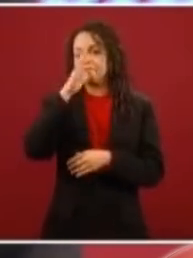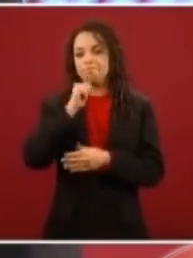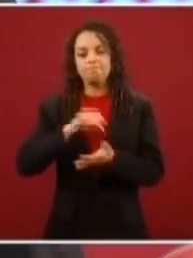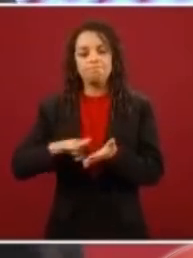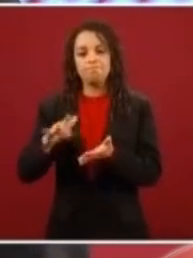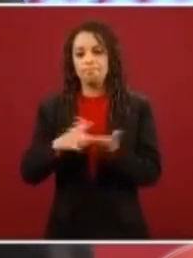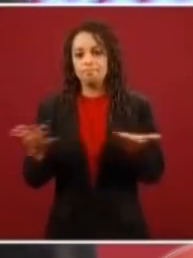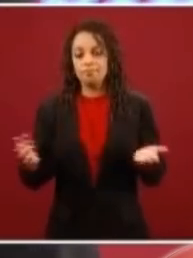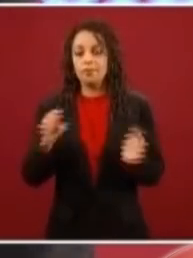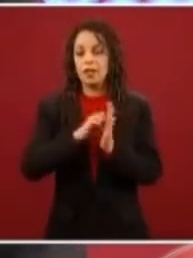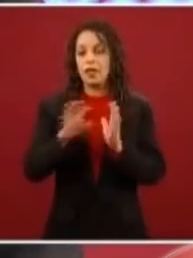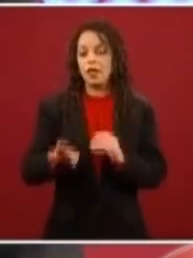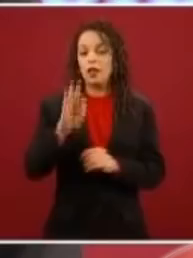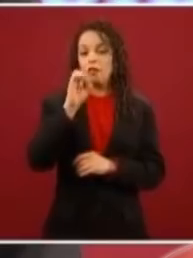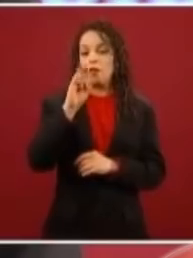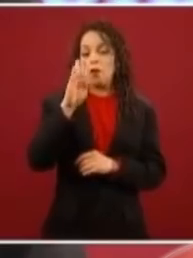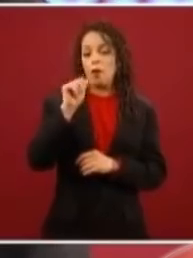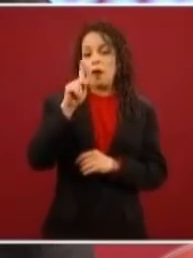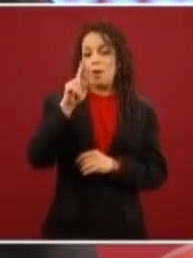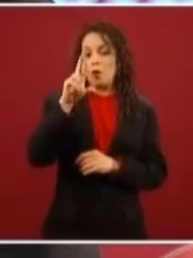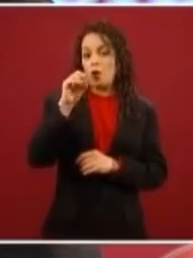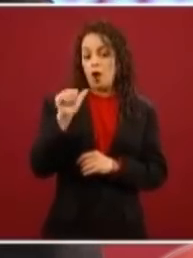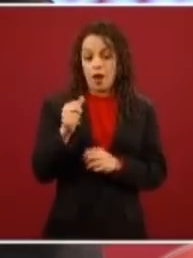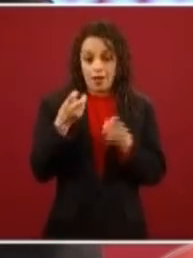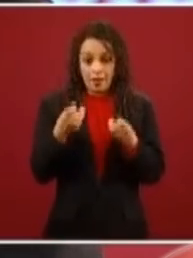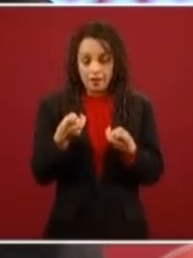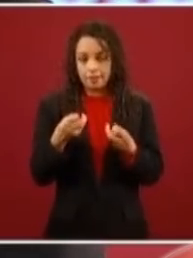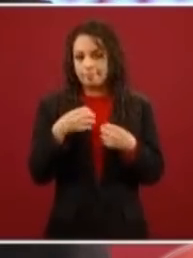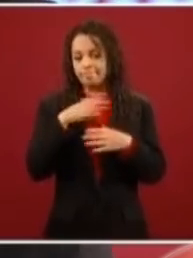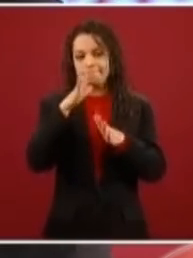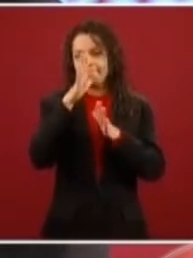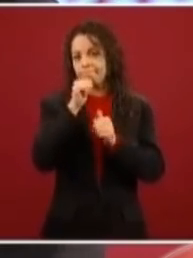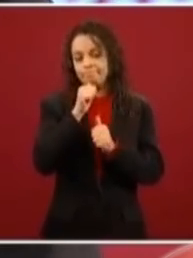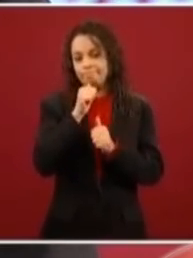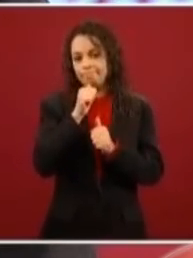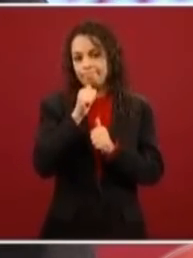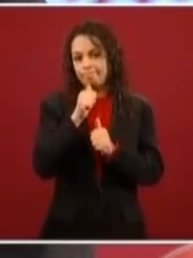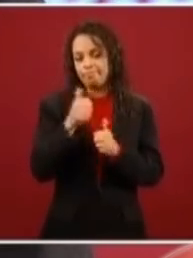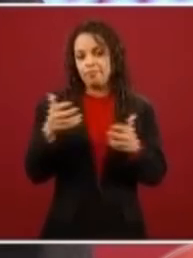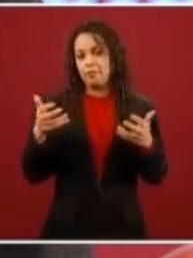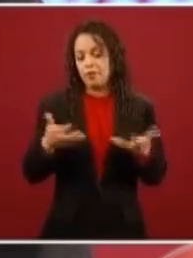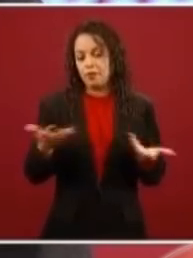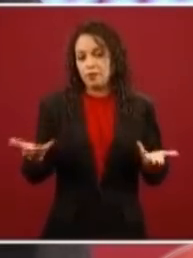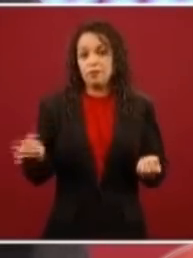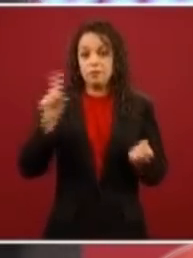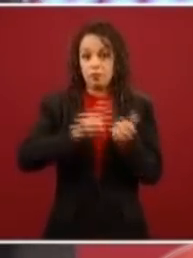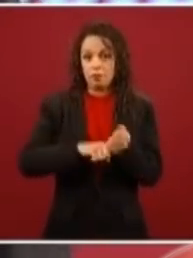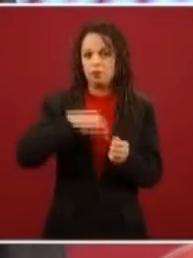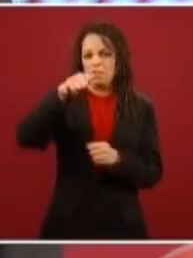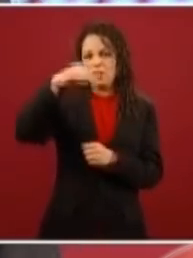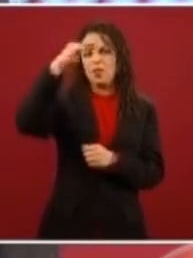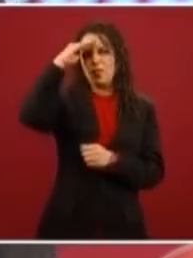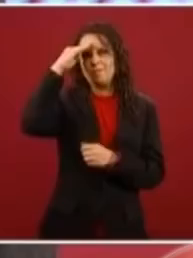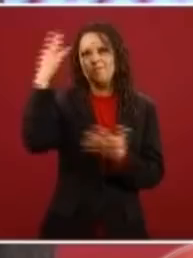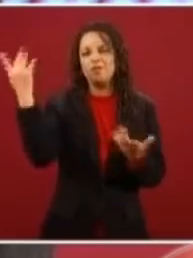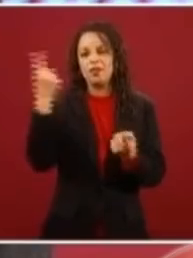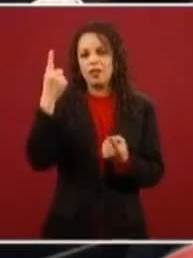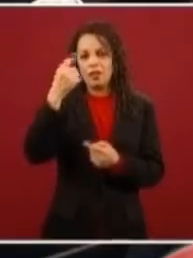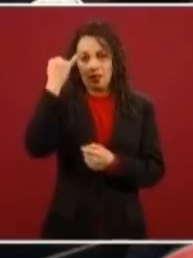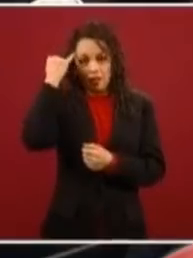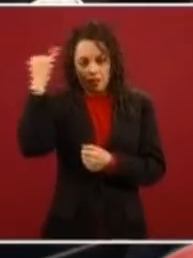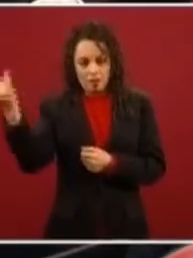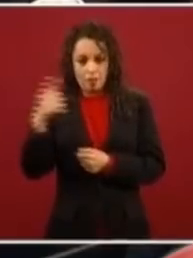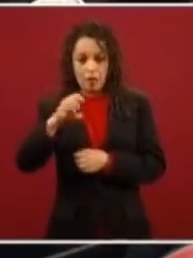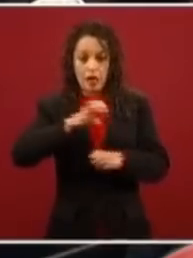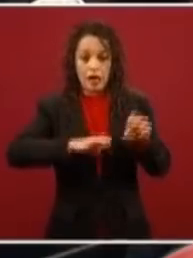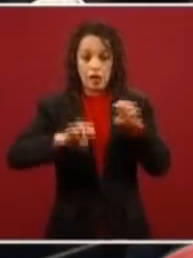Eso no lo podemos hacer, porque imagínense si todas las empresas que